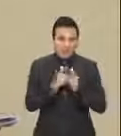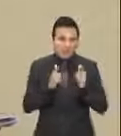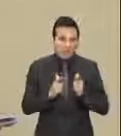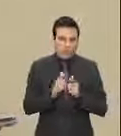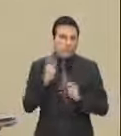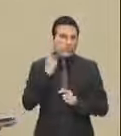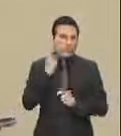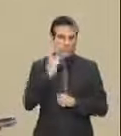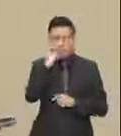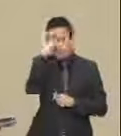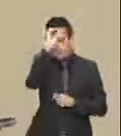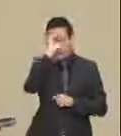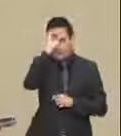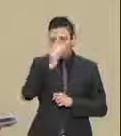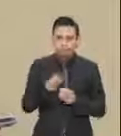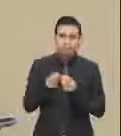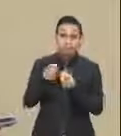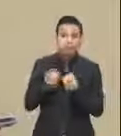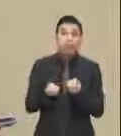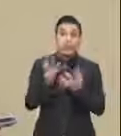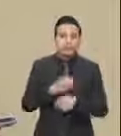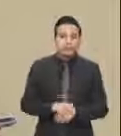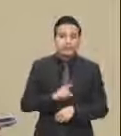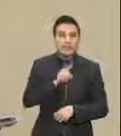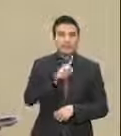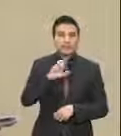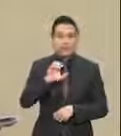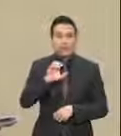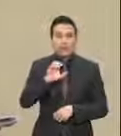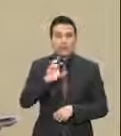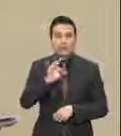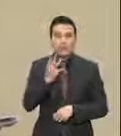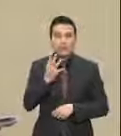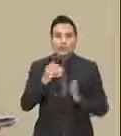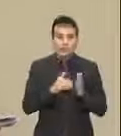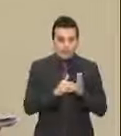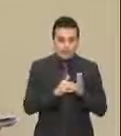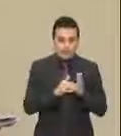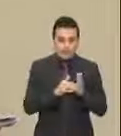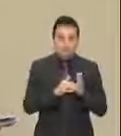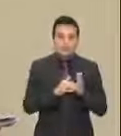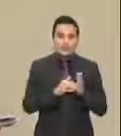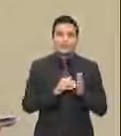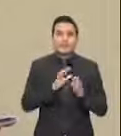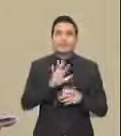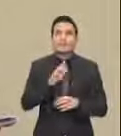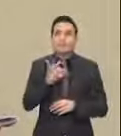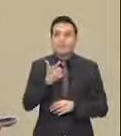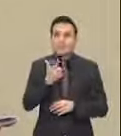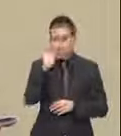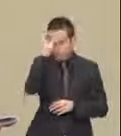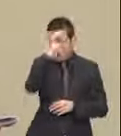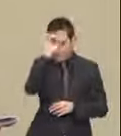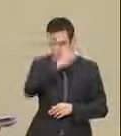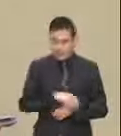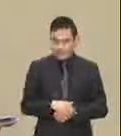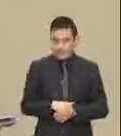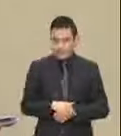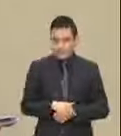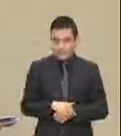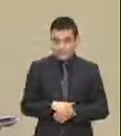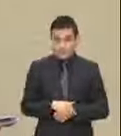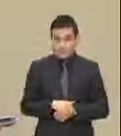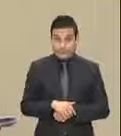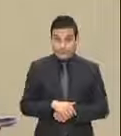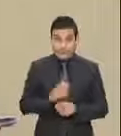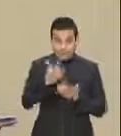los partidos presentaron únicamente 144 mil 619 observaciones y de estas de un padrón de más